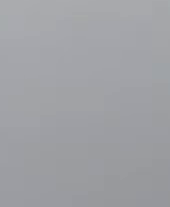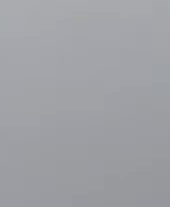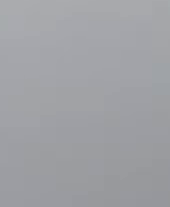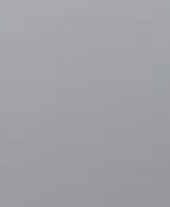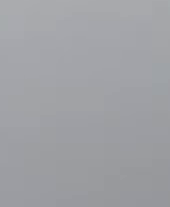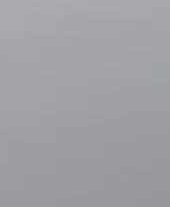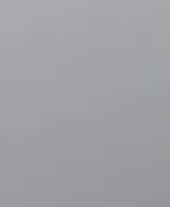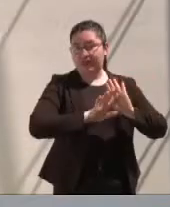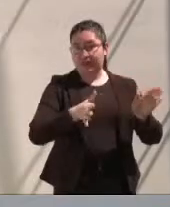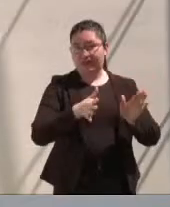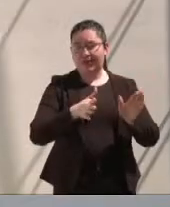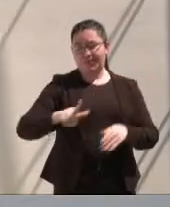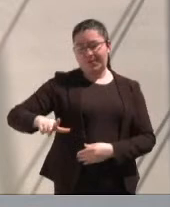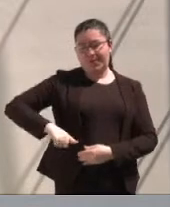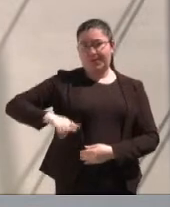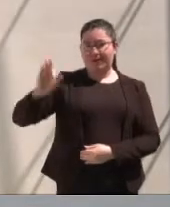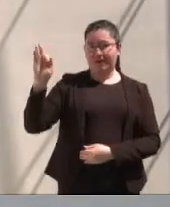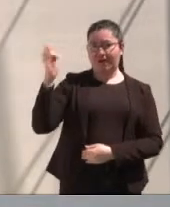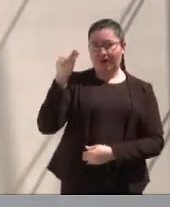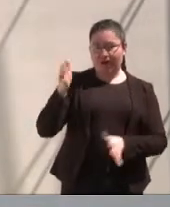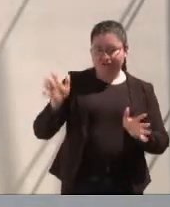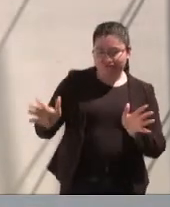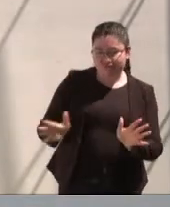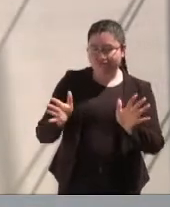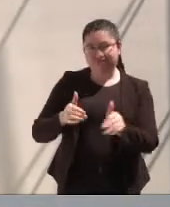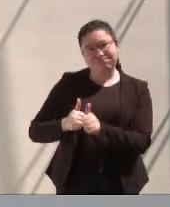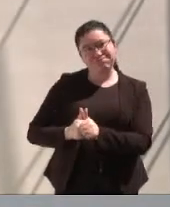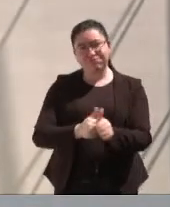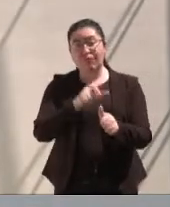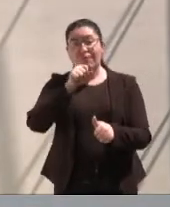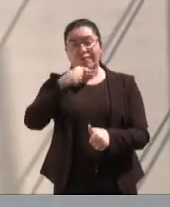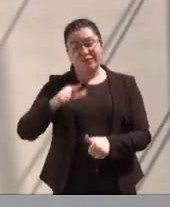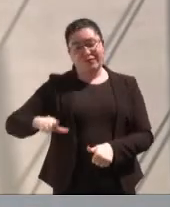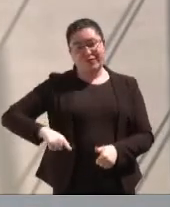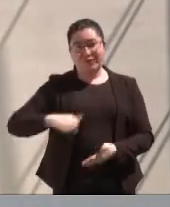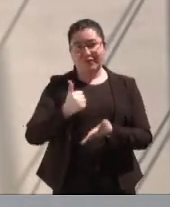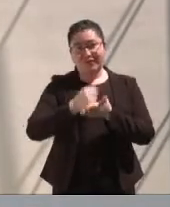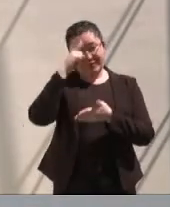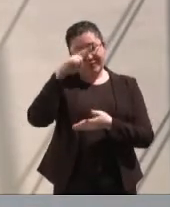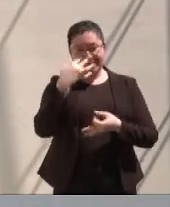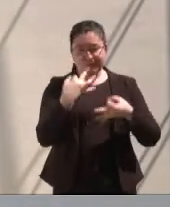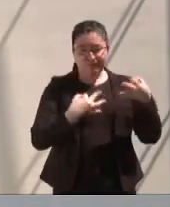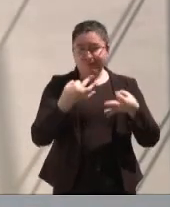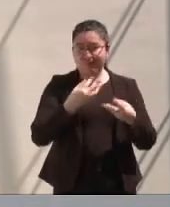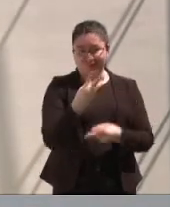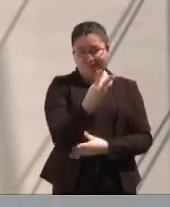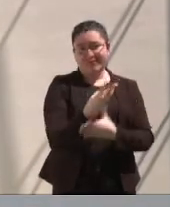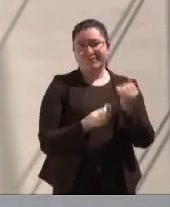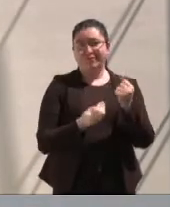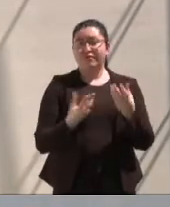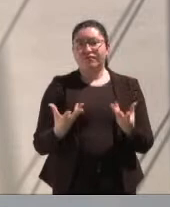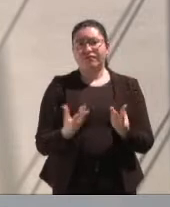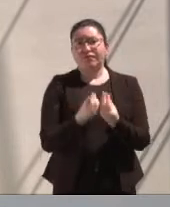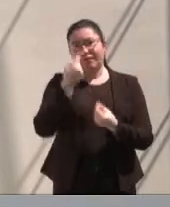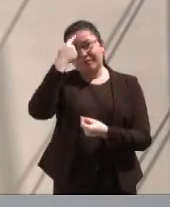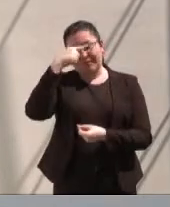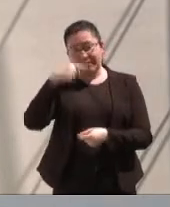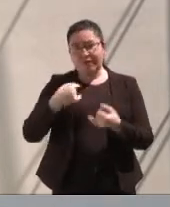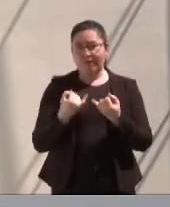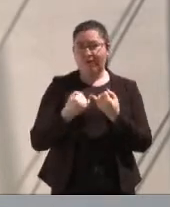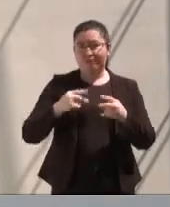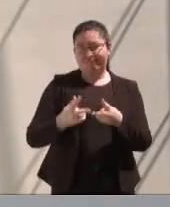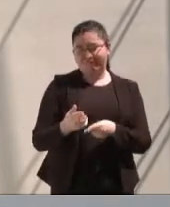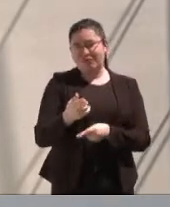gobierno federal, desde la Fiscalía y el gobierno de la Ciudad de México al inaugurar este Centro de Justicia para